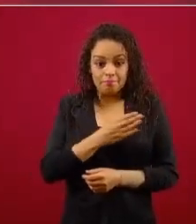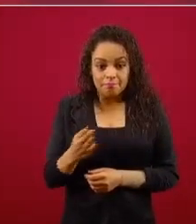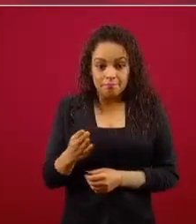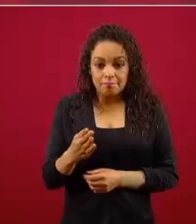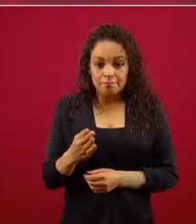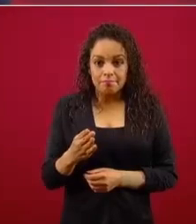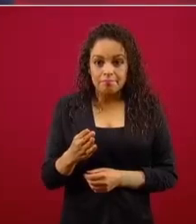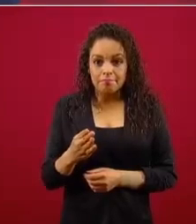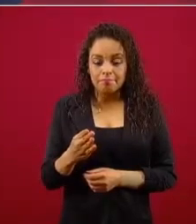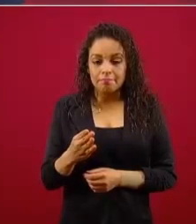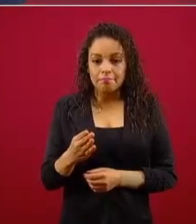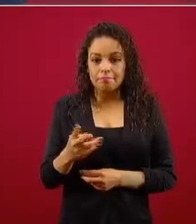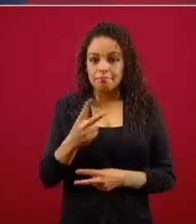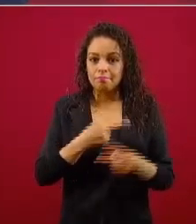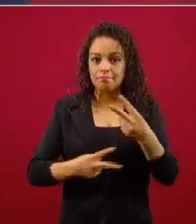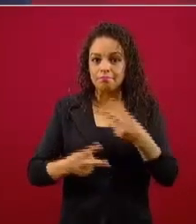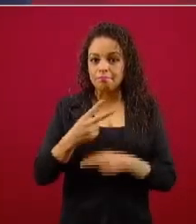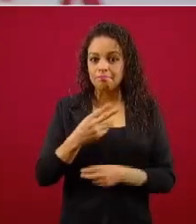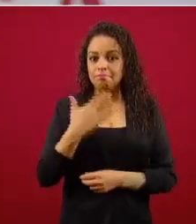respuesta.